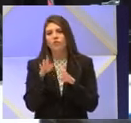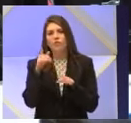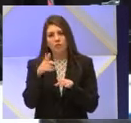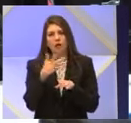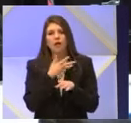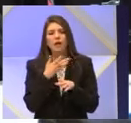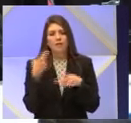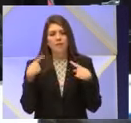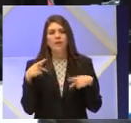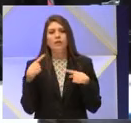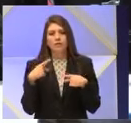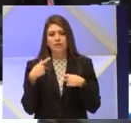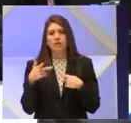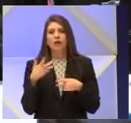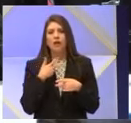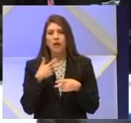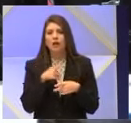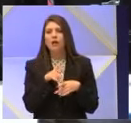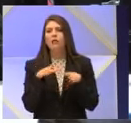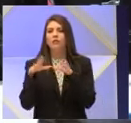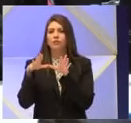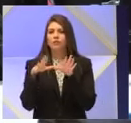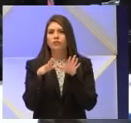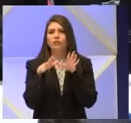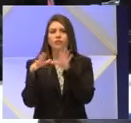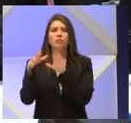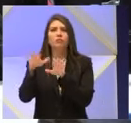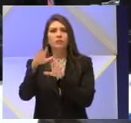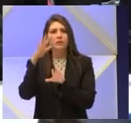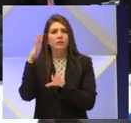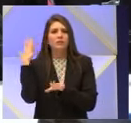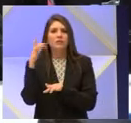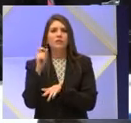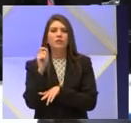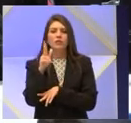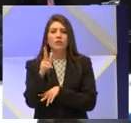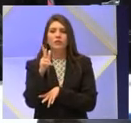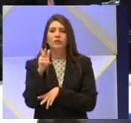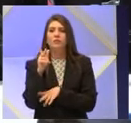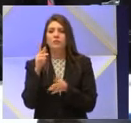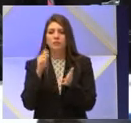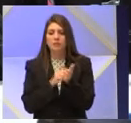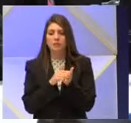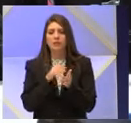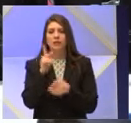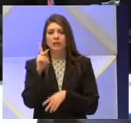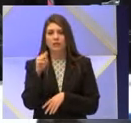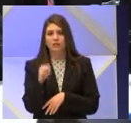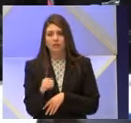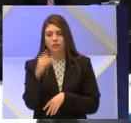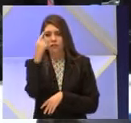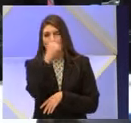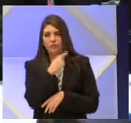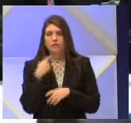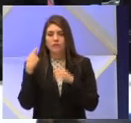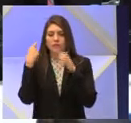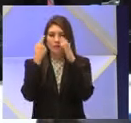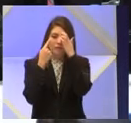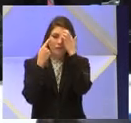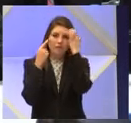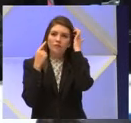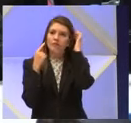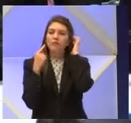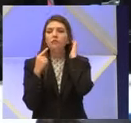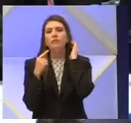y moviéndose a una velocidad de 28.000 kilómetros por hora permanentemente y completando una órbita entera